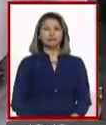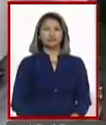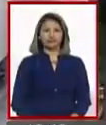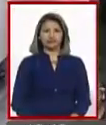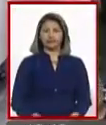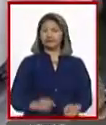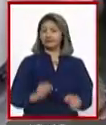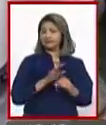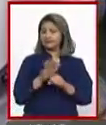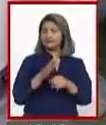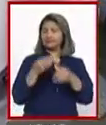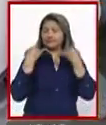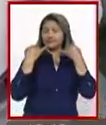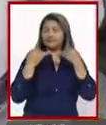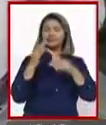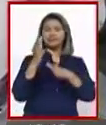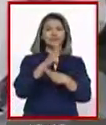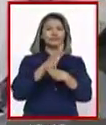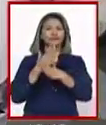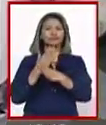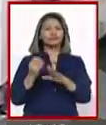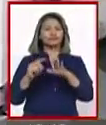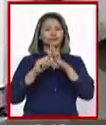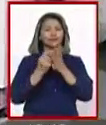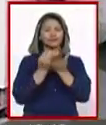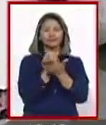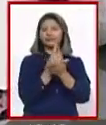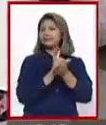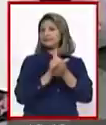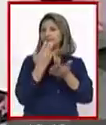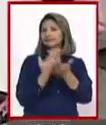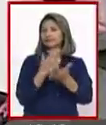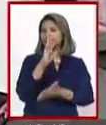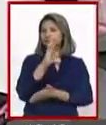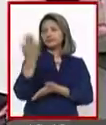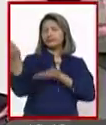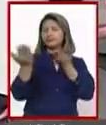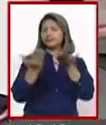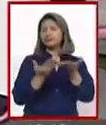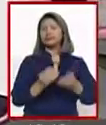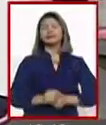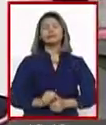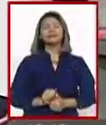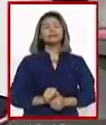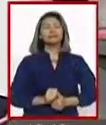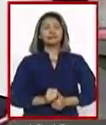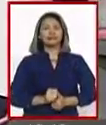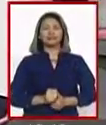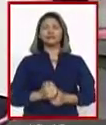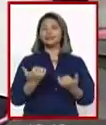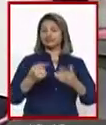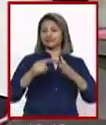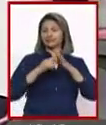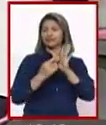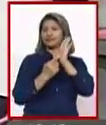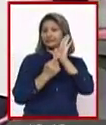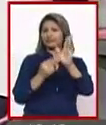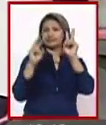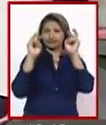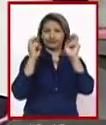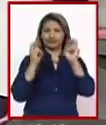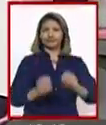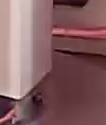Y bastante información tenemos para compartir en inicio de esta nueva semana. ¿Cómo están? Buenas tardes, bienvenidos a nuestra segunda edición. Póngase cómodo, llegan los